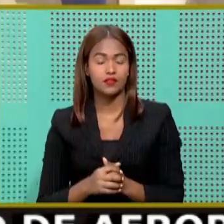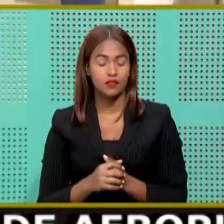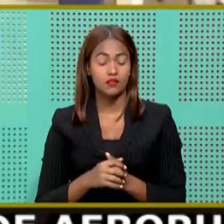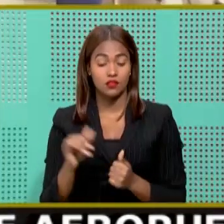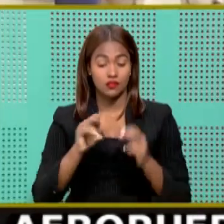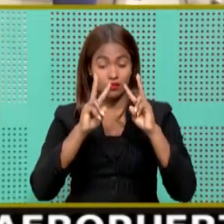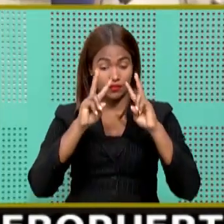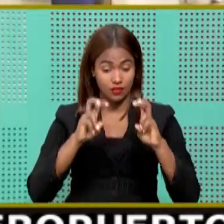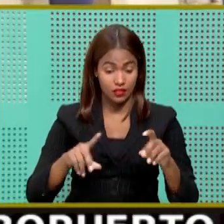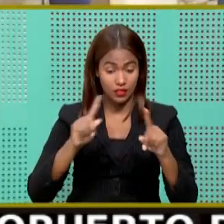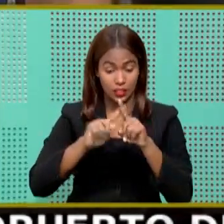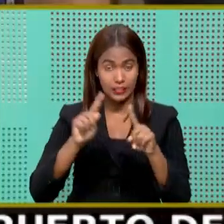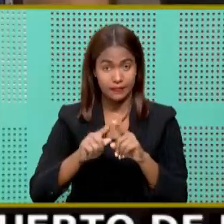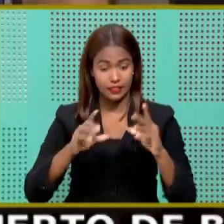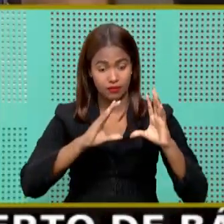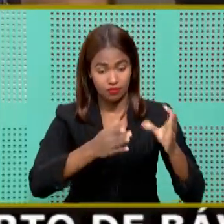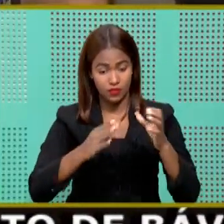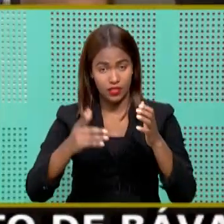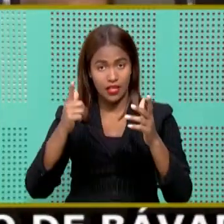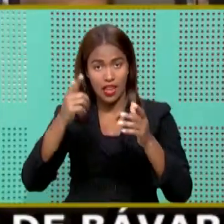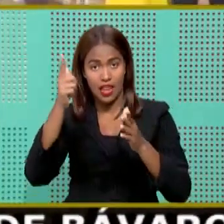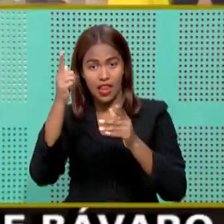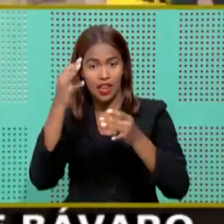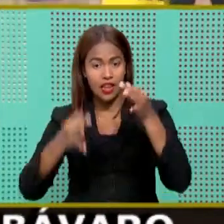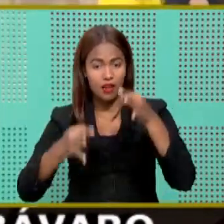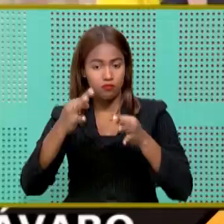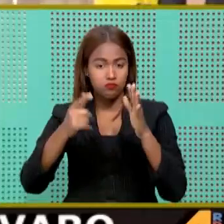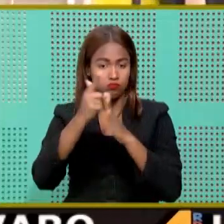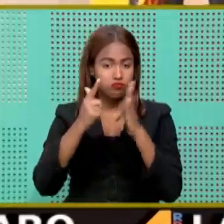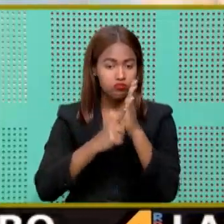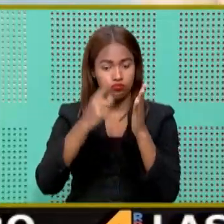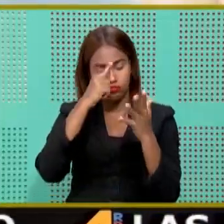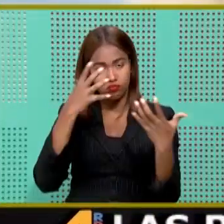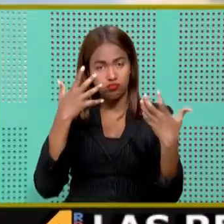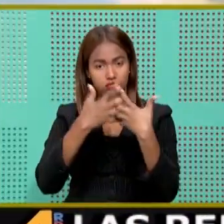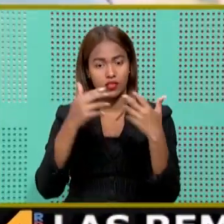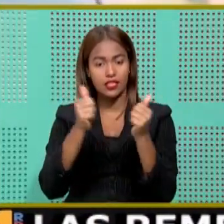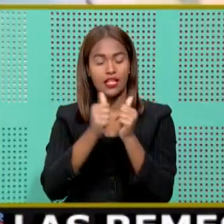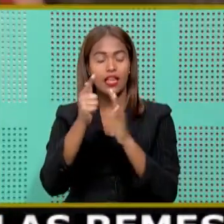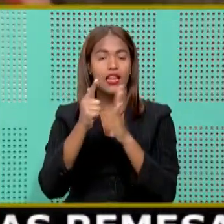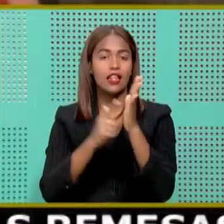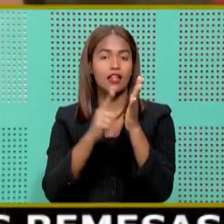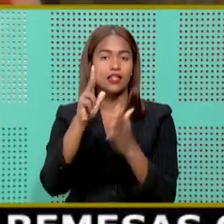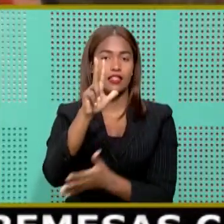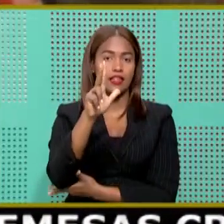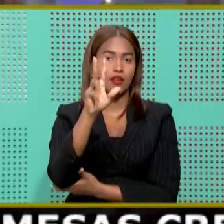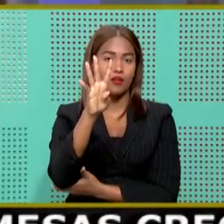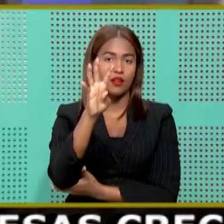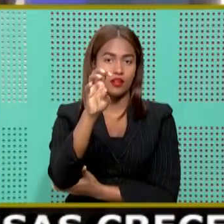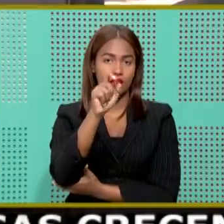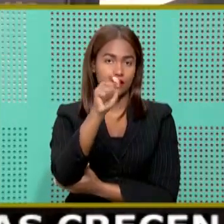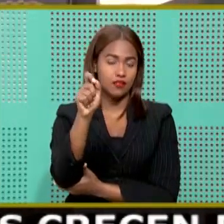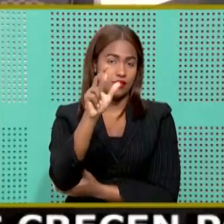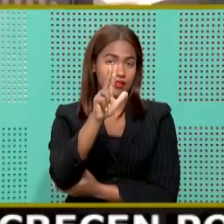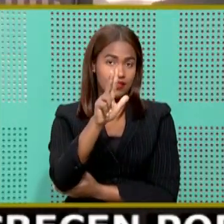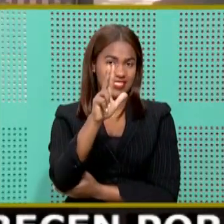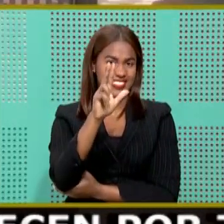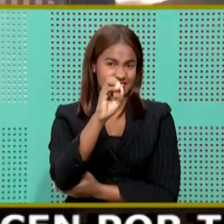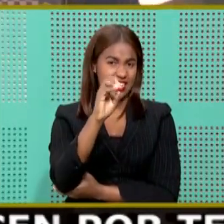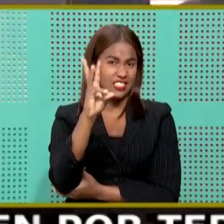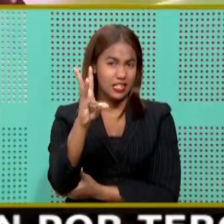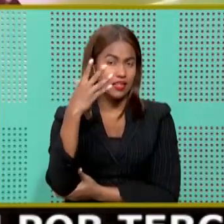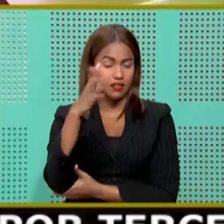de las disposiciones legales relativas al régimen de concesiones de la ley número 340-06, ya